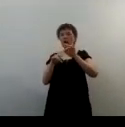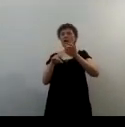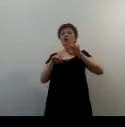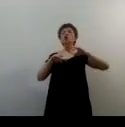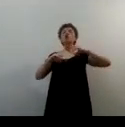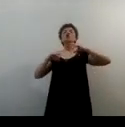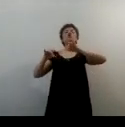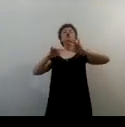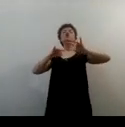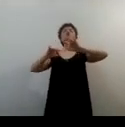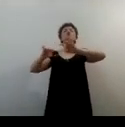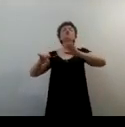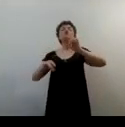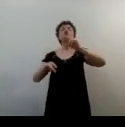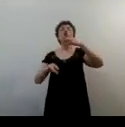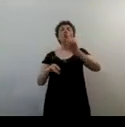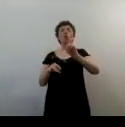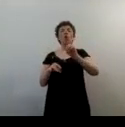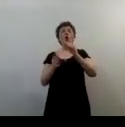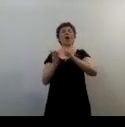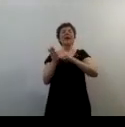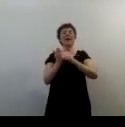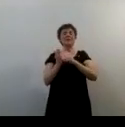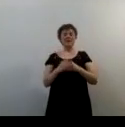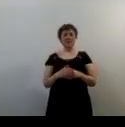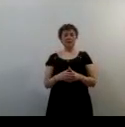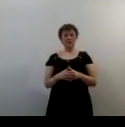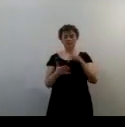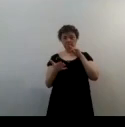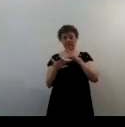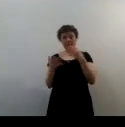en los que os tenéis que fijar.